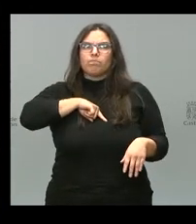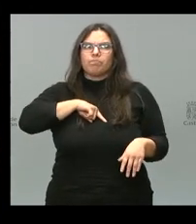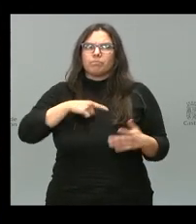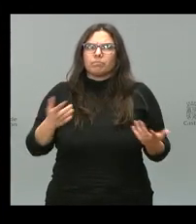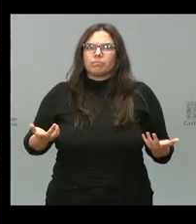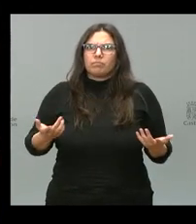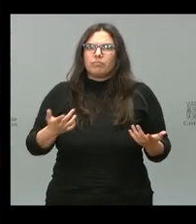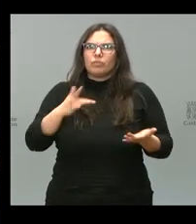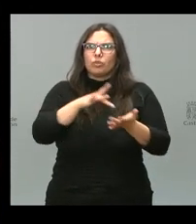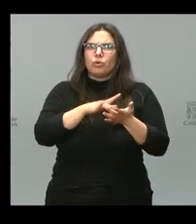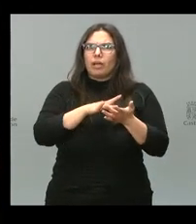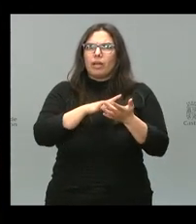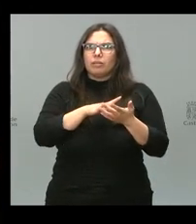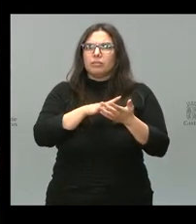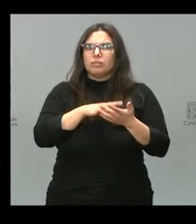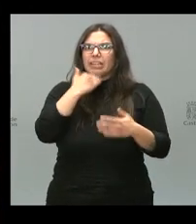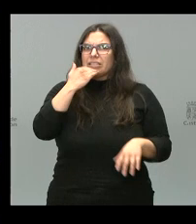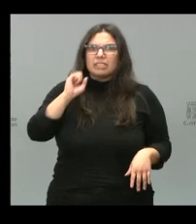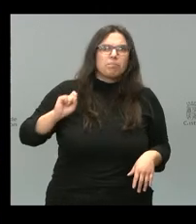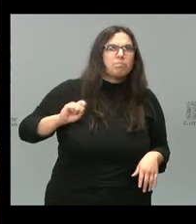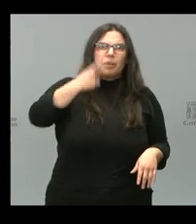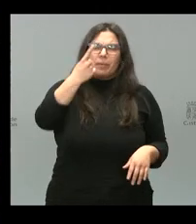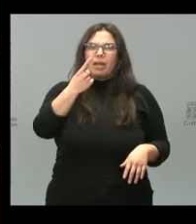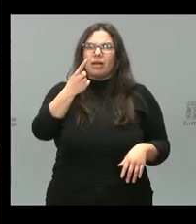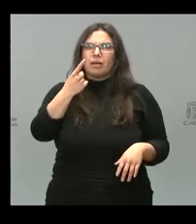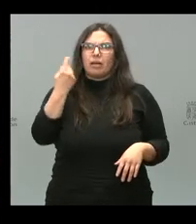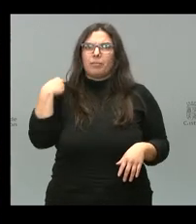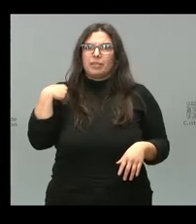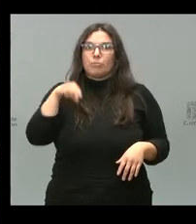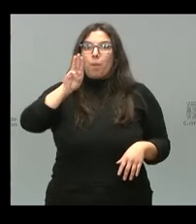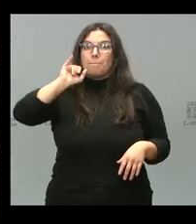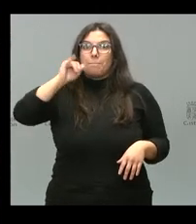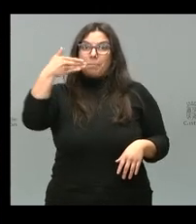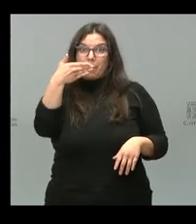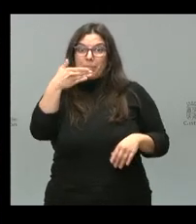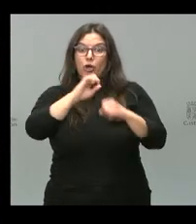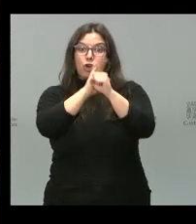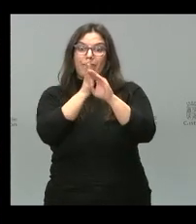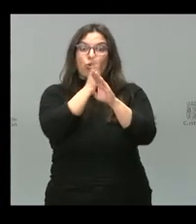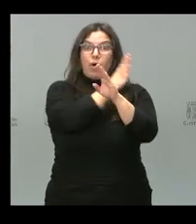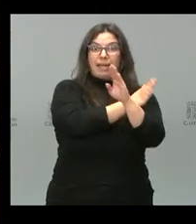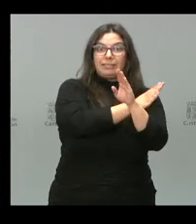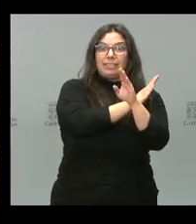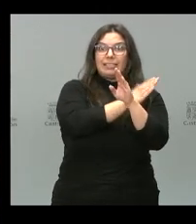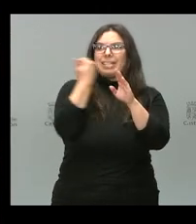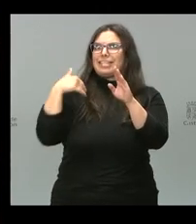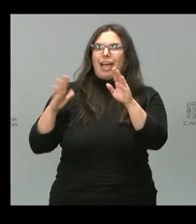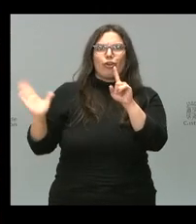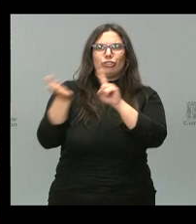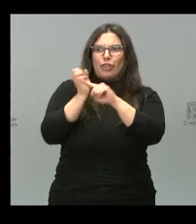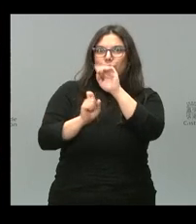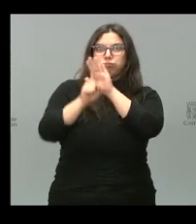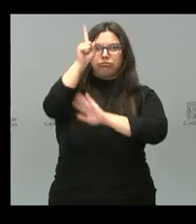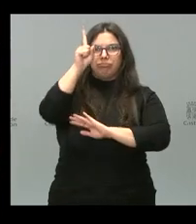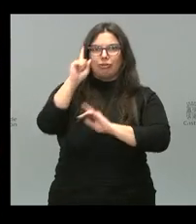una de las primeras comunidades autónomas que hayamos recuperado el producto interior bruto prepandemia de las primeras